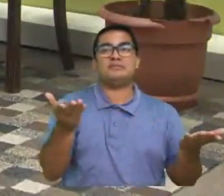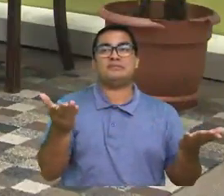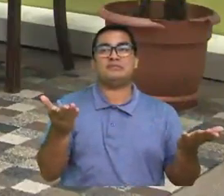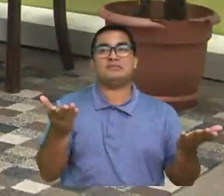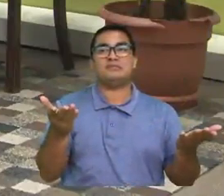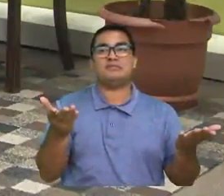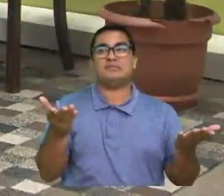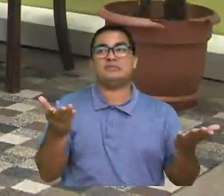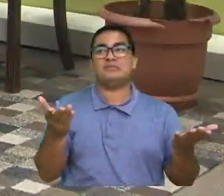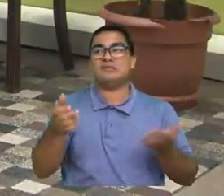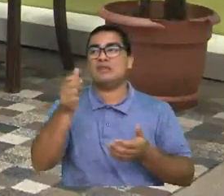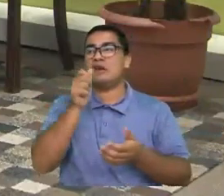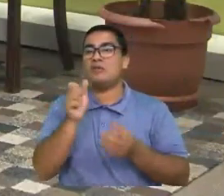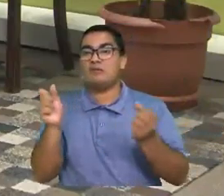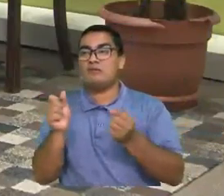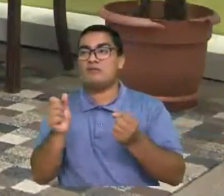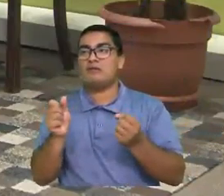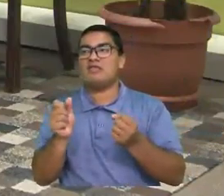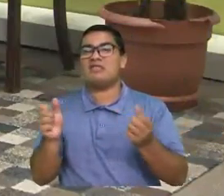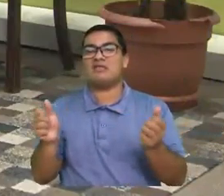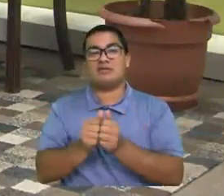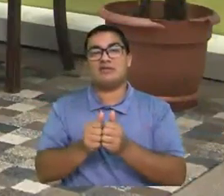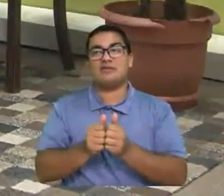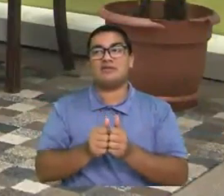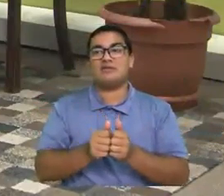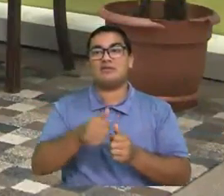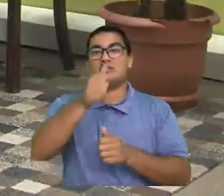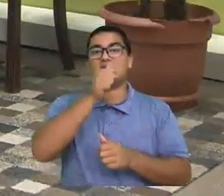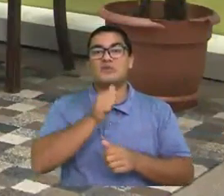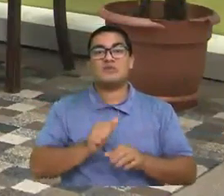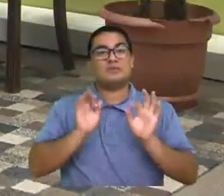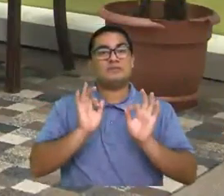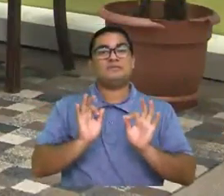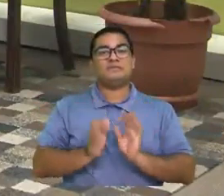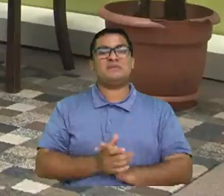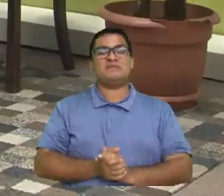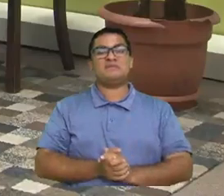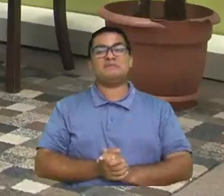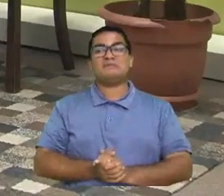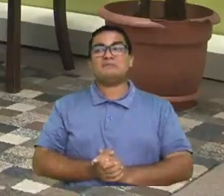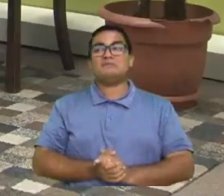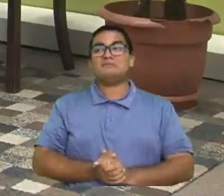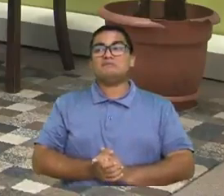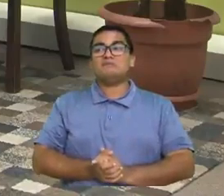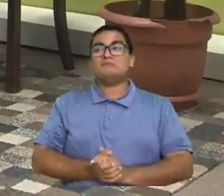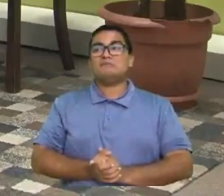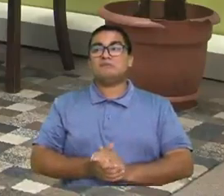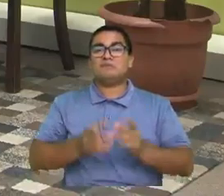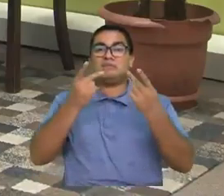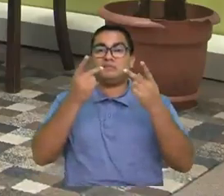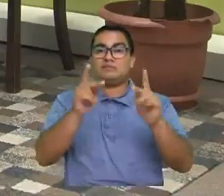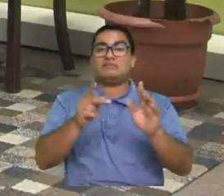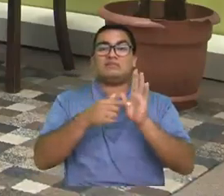con agua helada para que sea una temperatura agradable a nuestro cuerpo. Claro, fresca, pero si vos cometés el error, ¿verdad?,